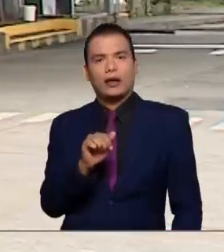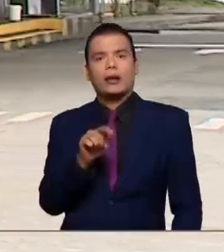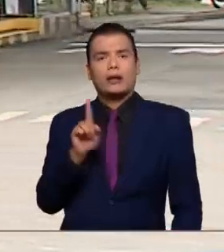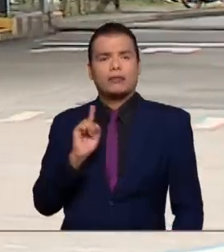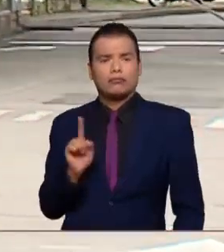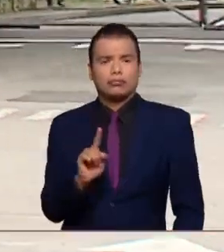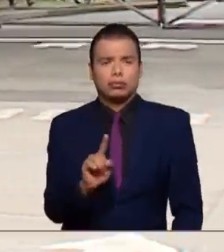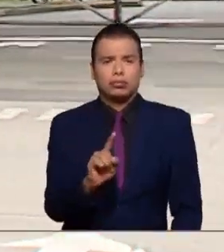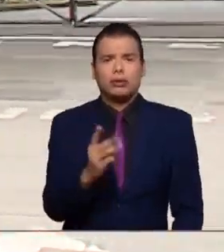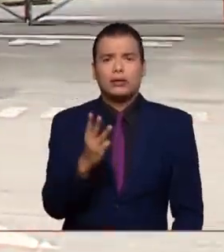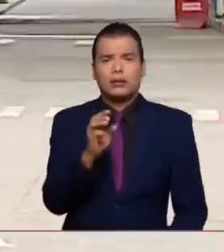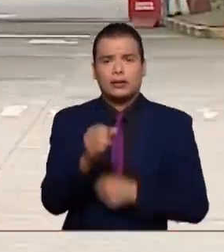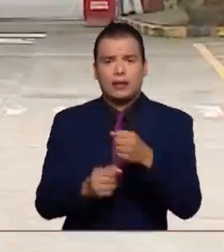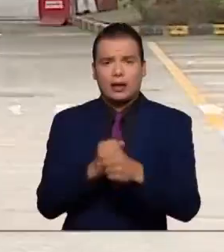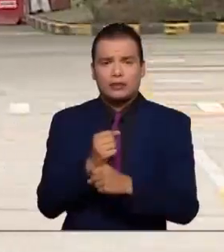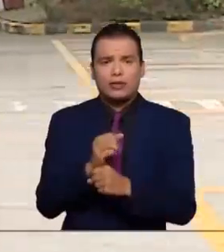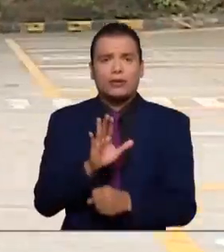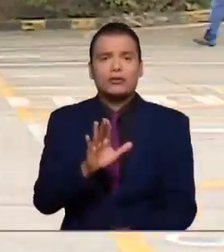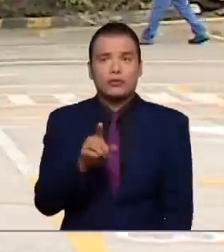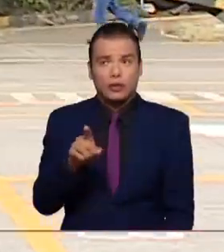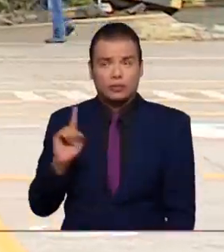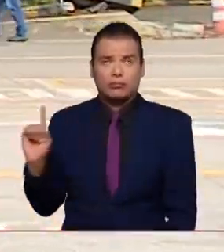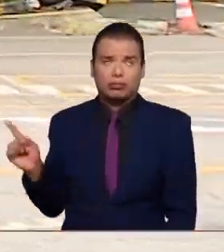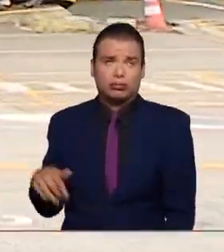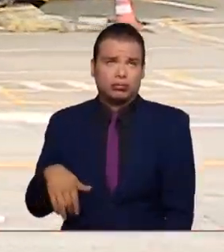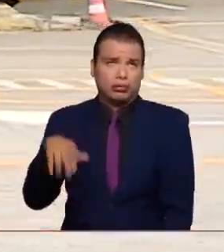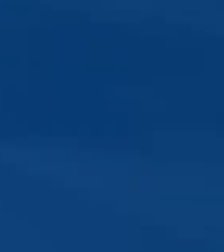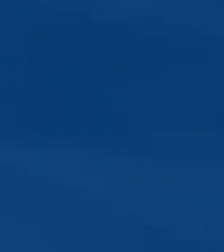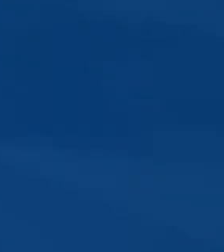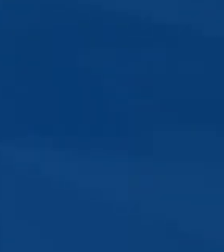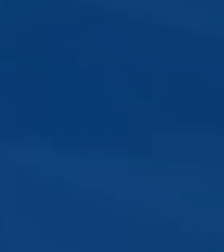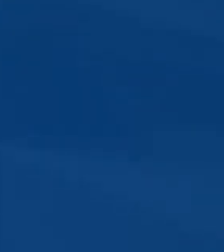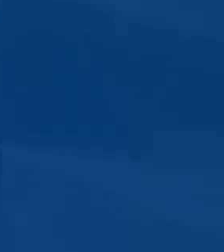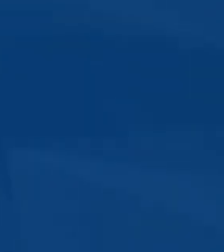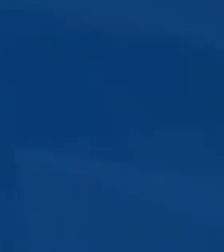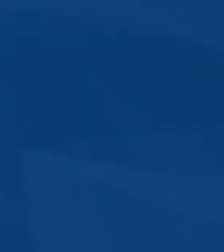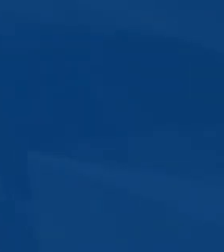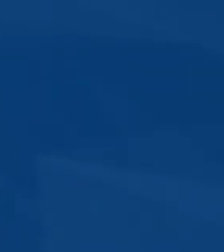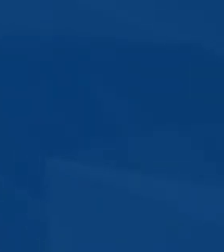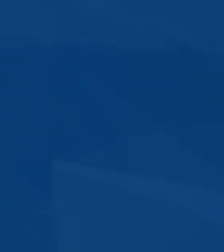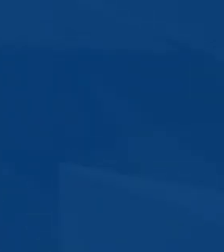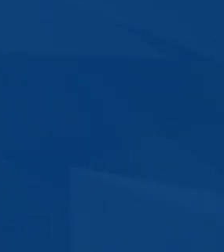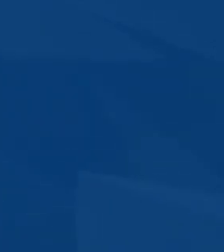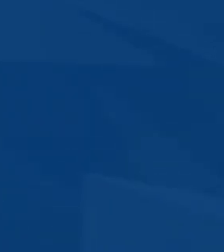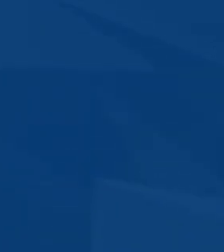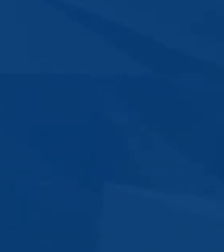los 30 años de servicio y es uno de los más antiguos del país.